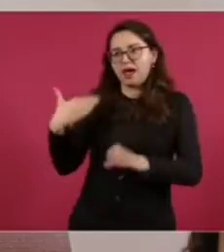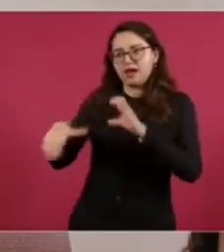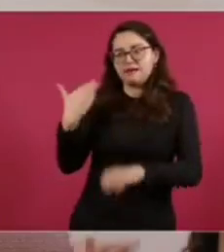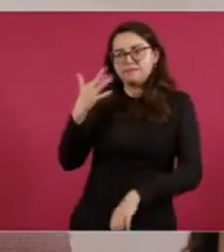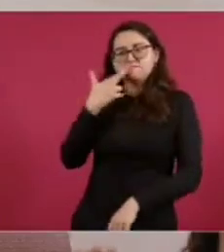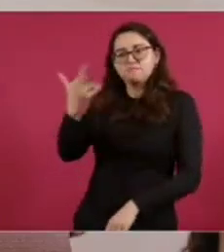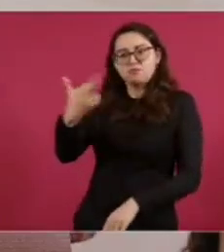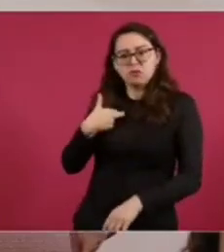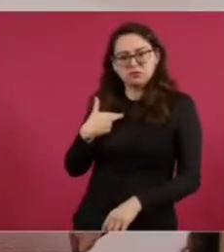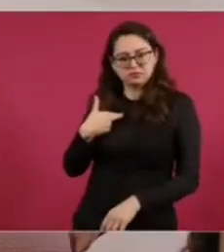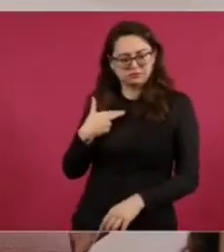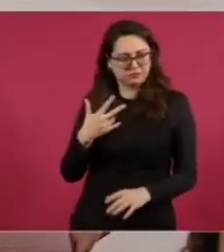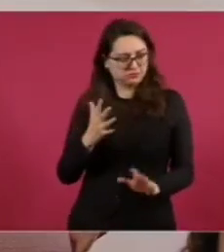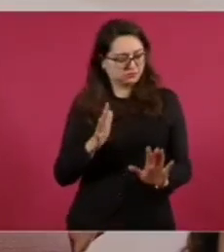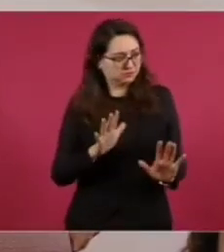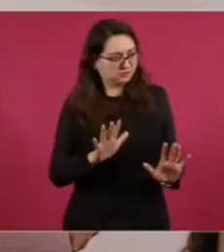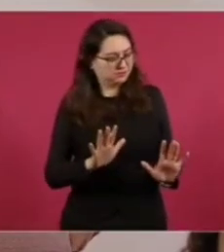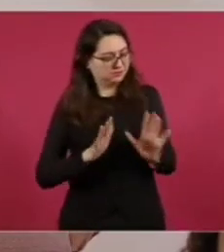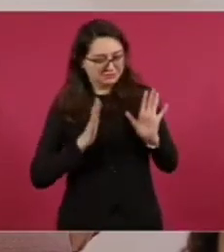dices, ¿qué está pasando?